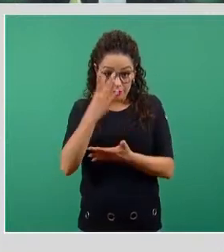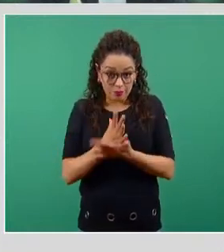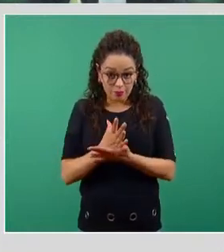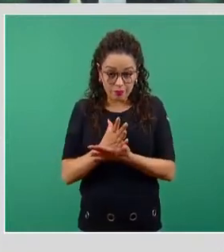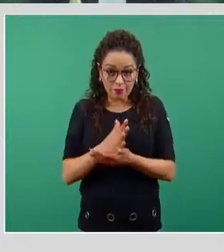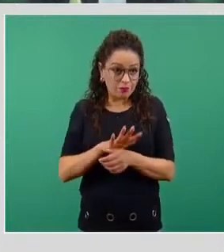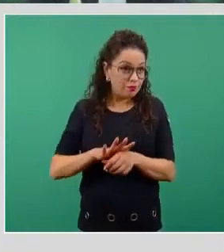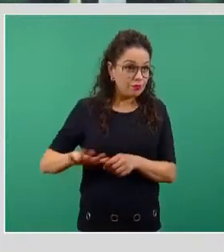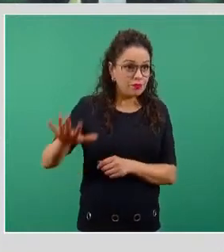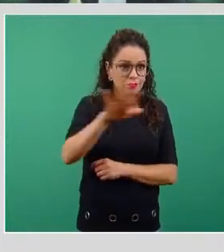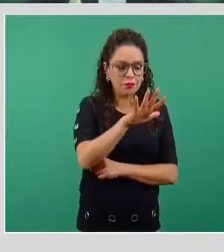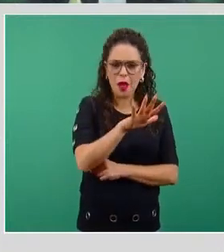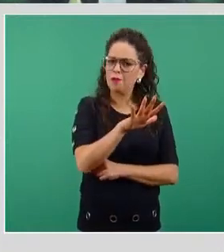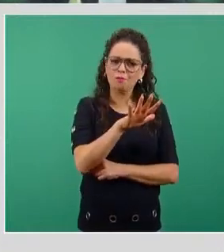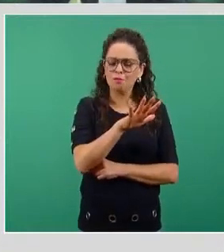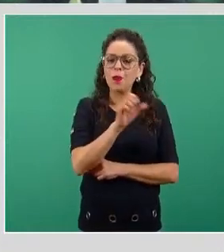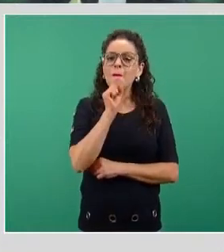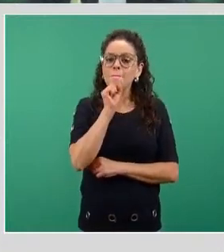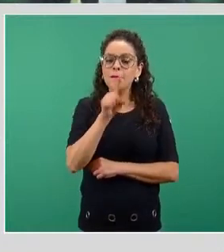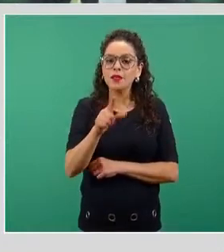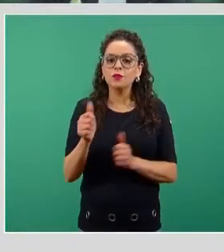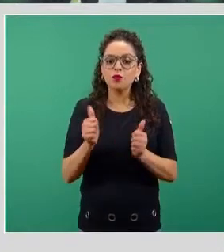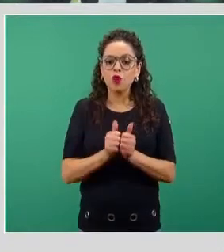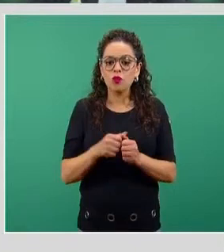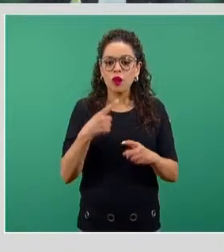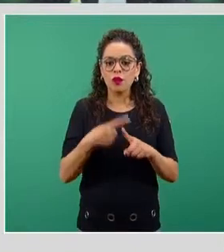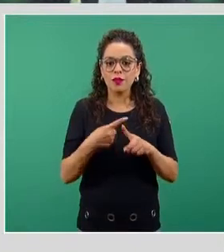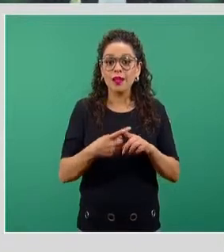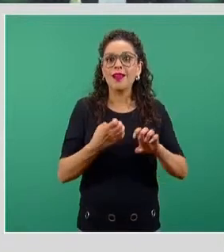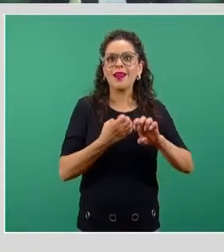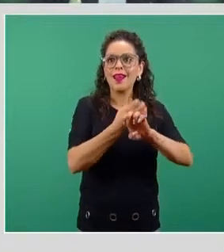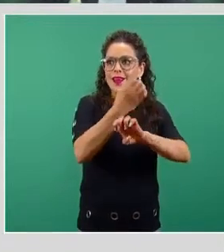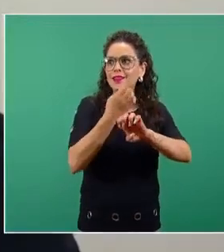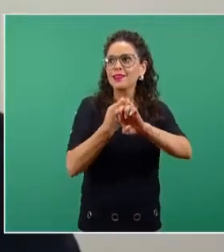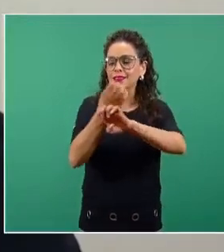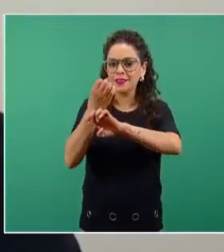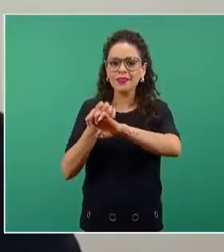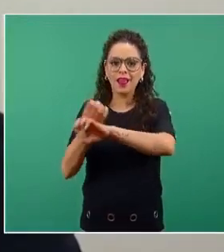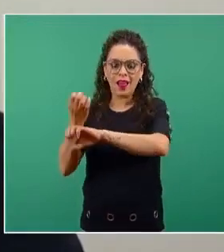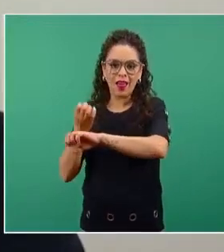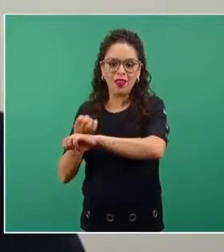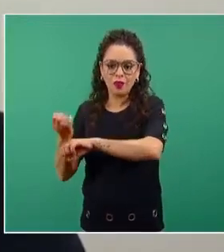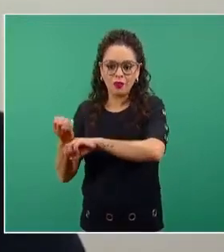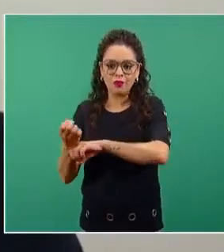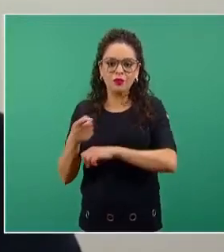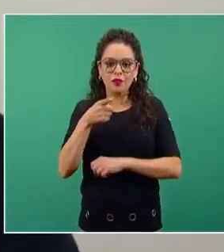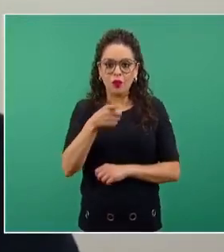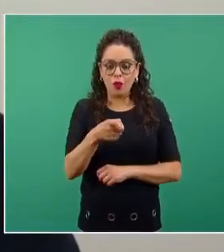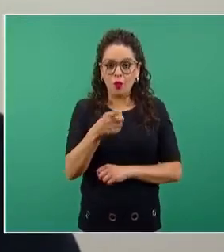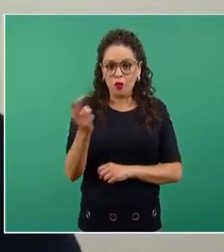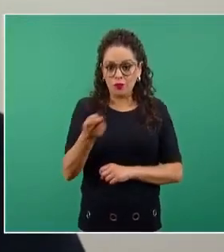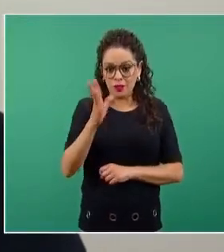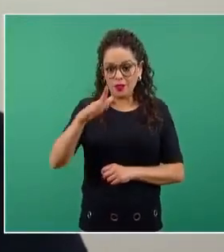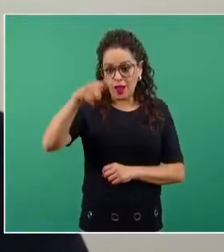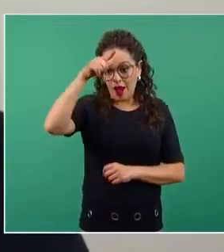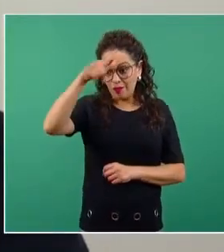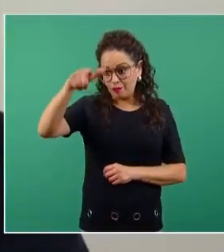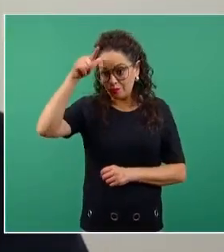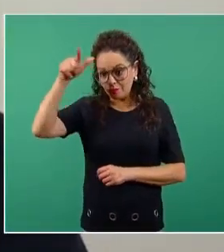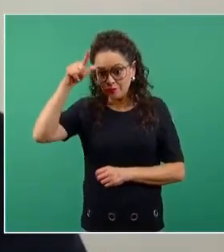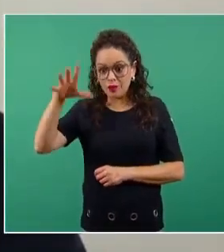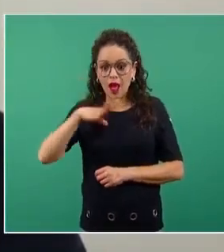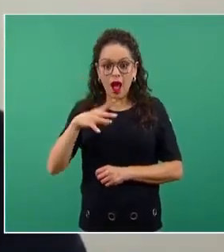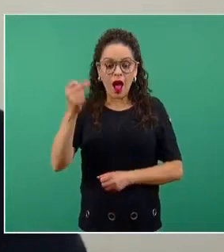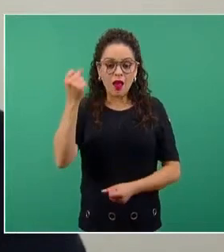ciudadanos, queremos también interactuar con las entidades federativas. Como ustedes han visto, hay entidades federativas que han